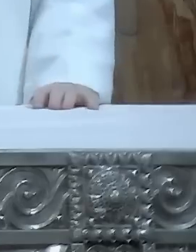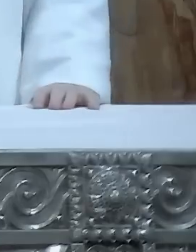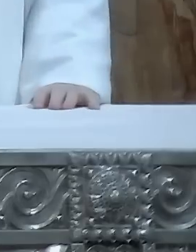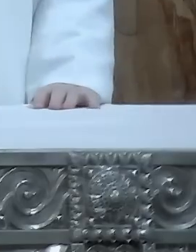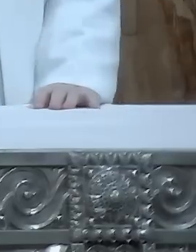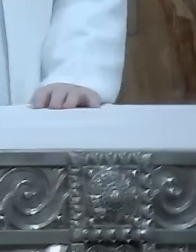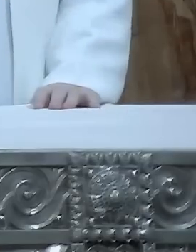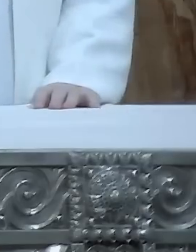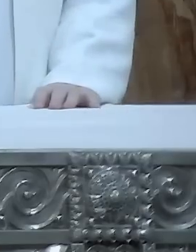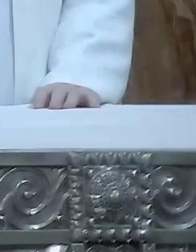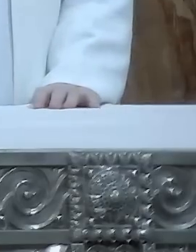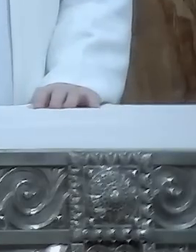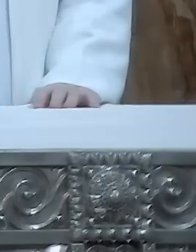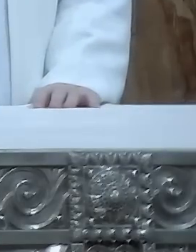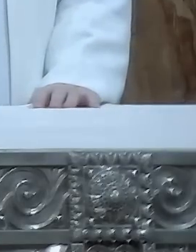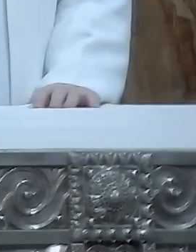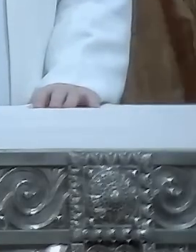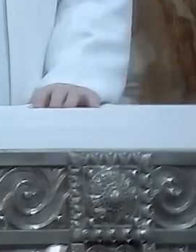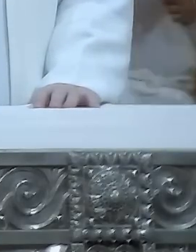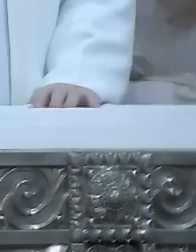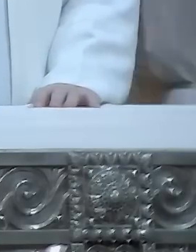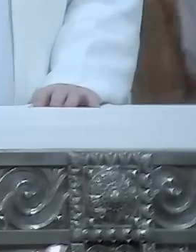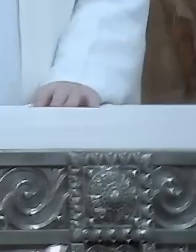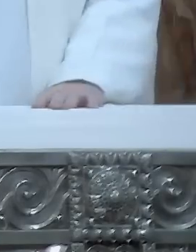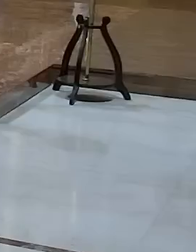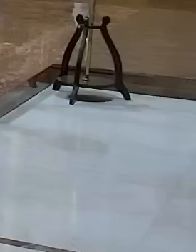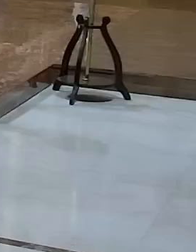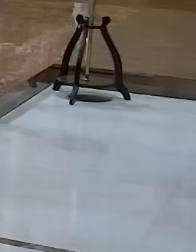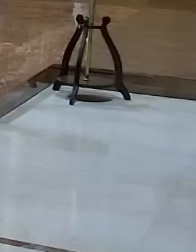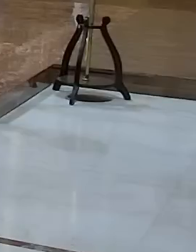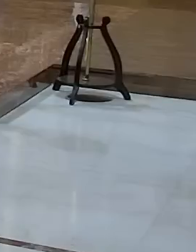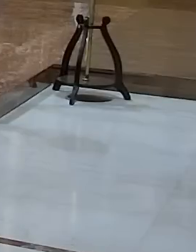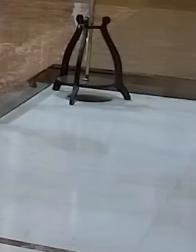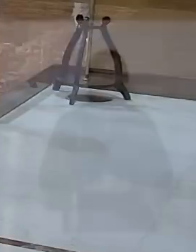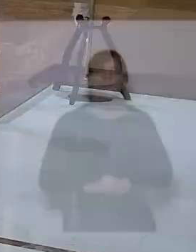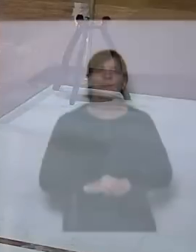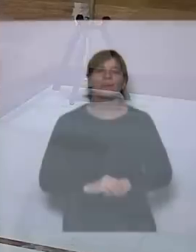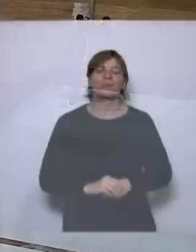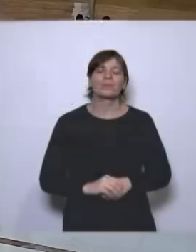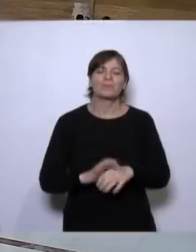Gloria.